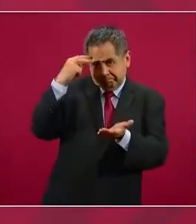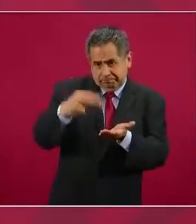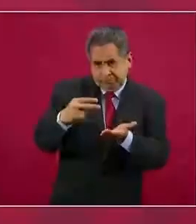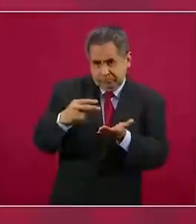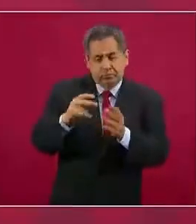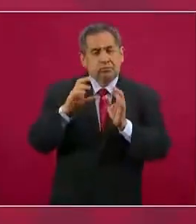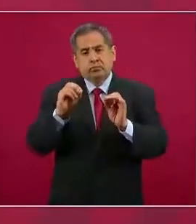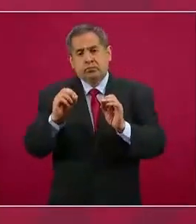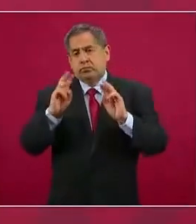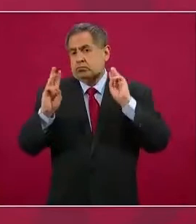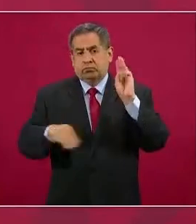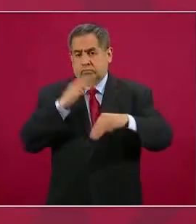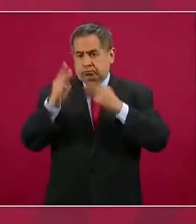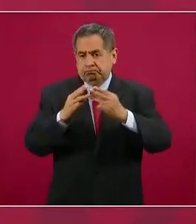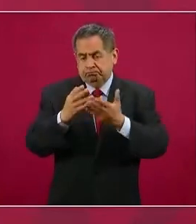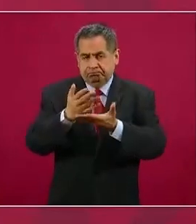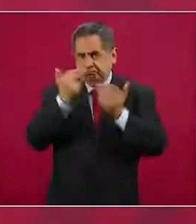o sea mundial,